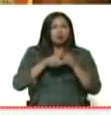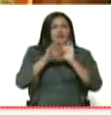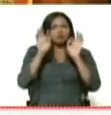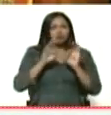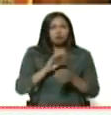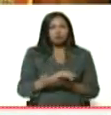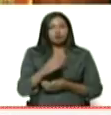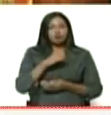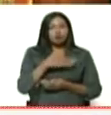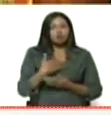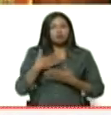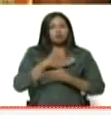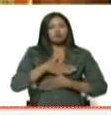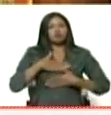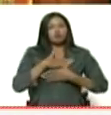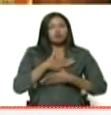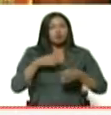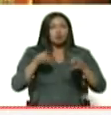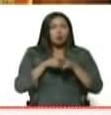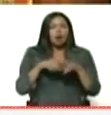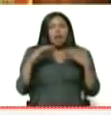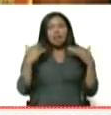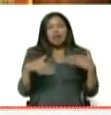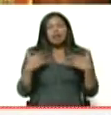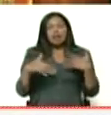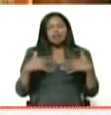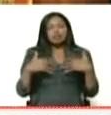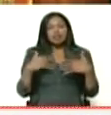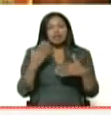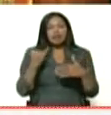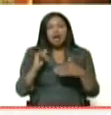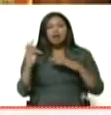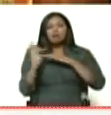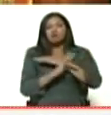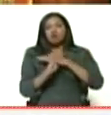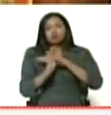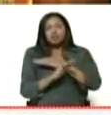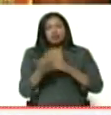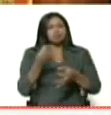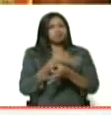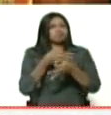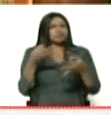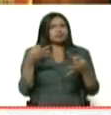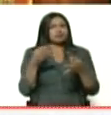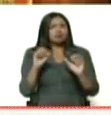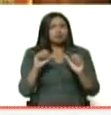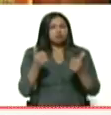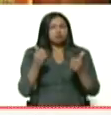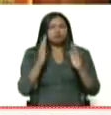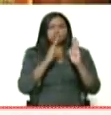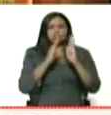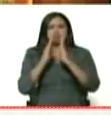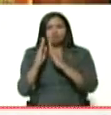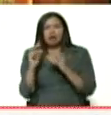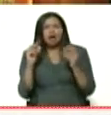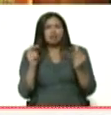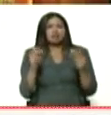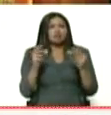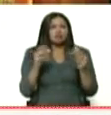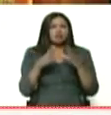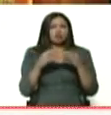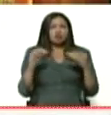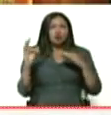me complace que el alerta naranja esté perfectamente y disciplinadamente activada en toda la